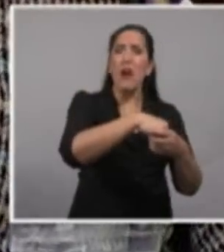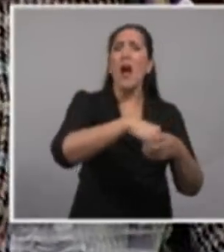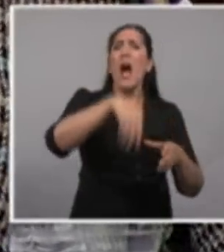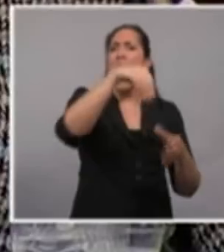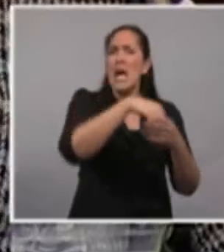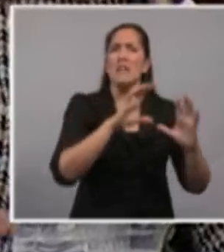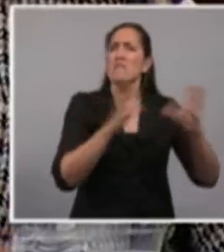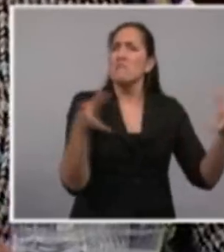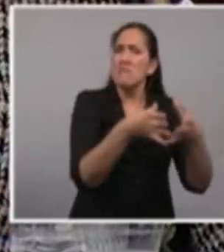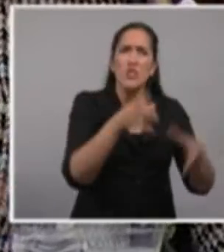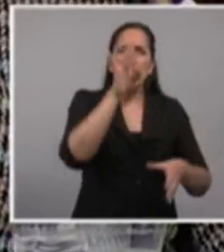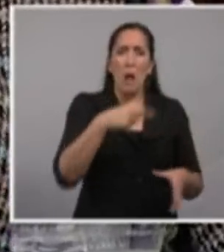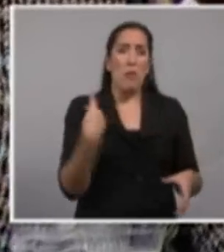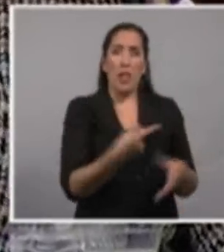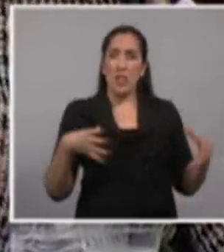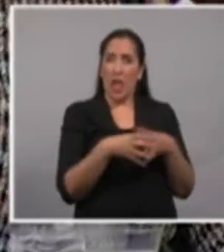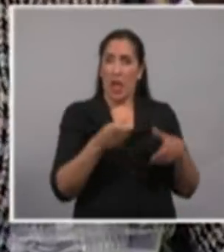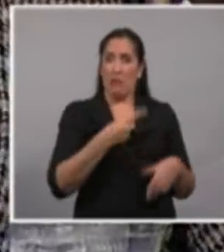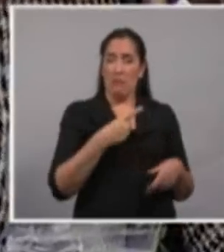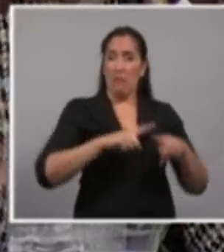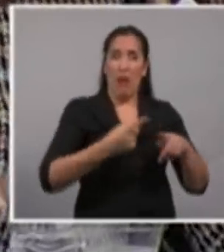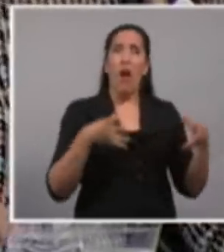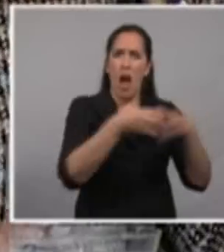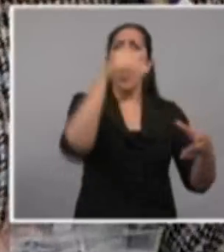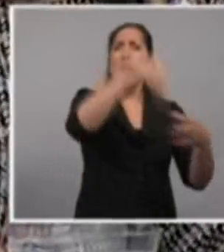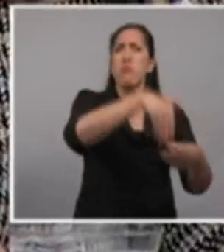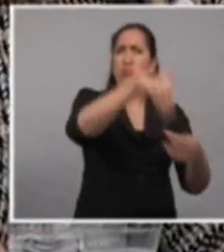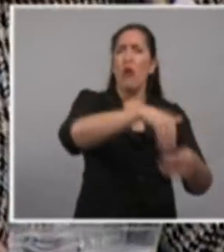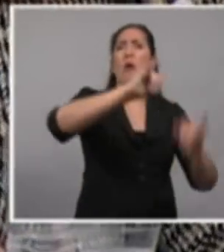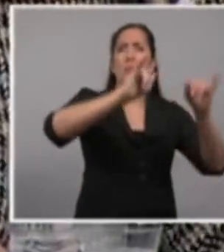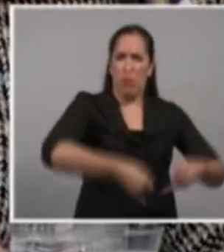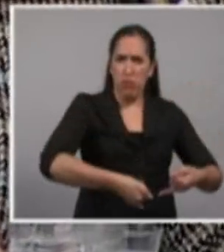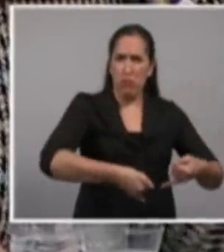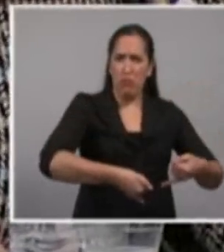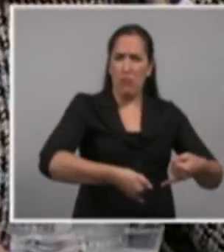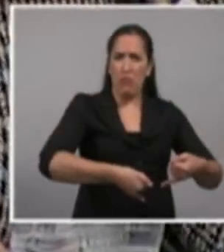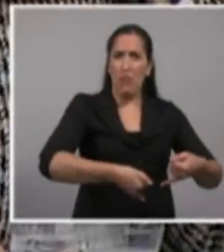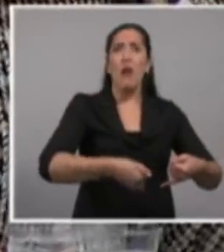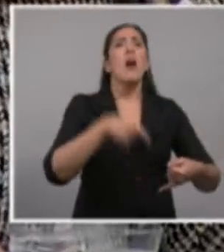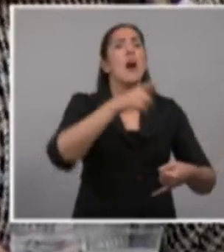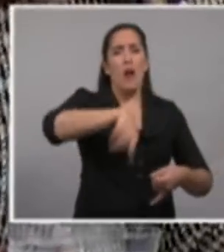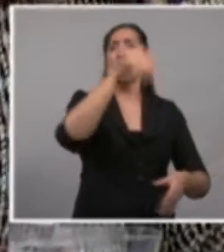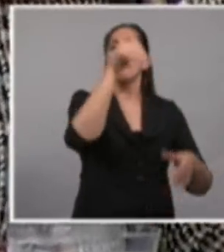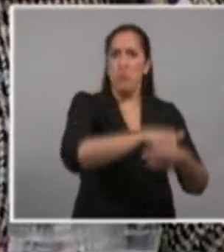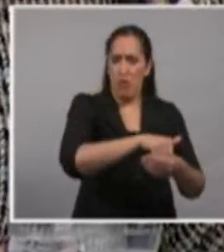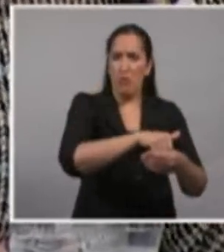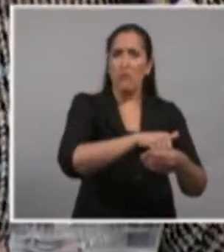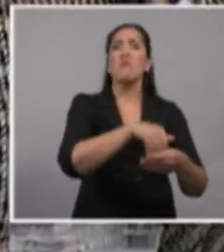soledad absoluta votaron esa recuperación que permite no solamente